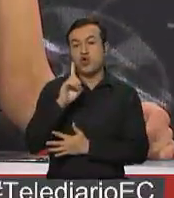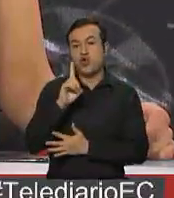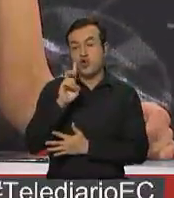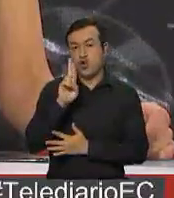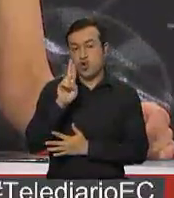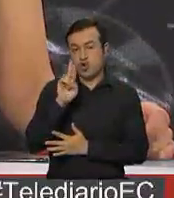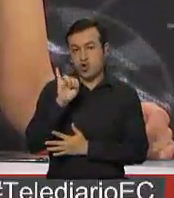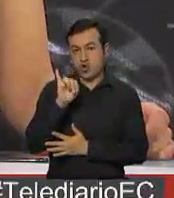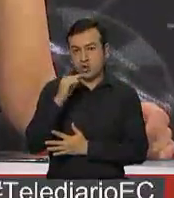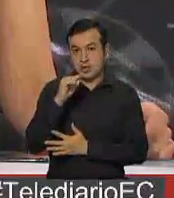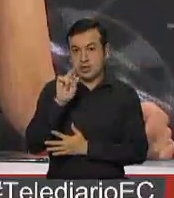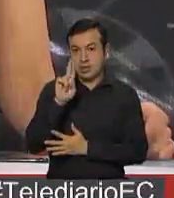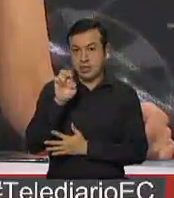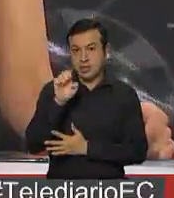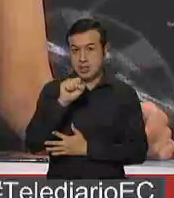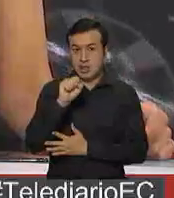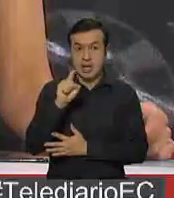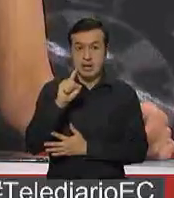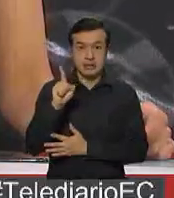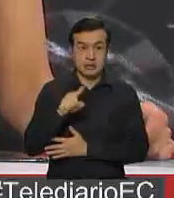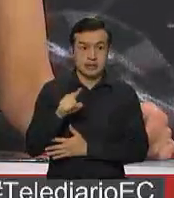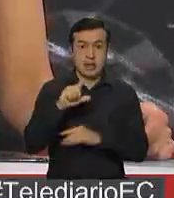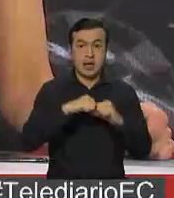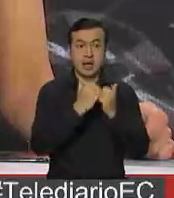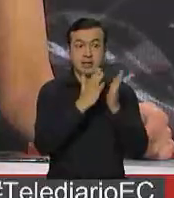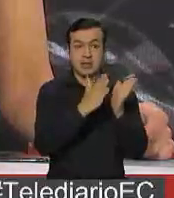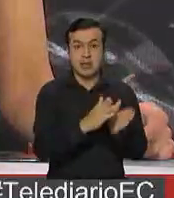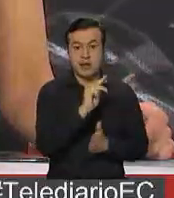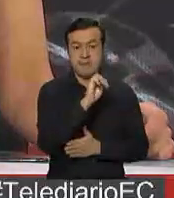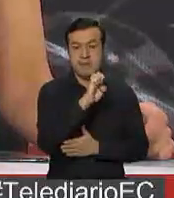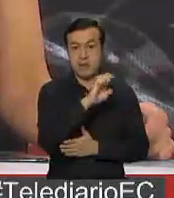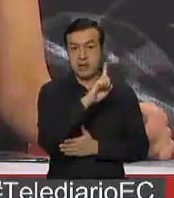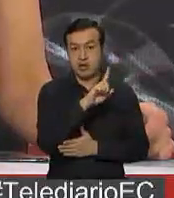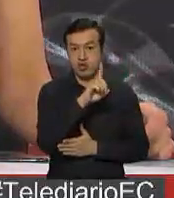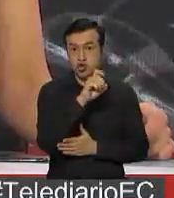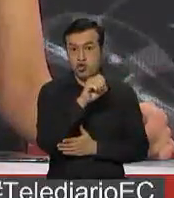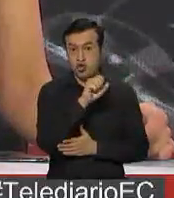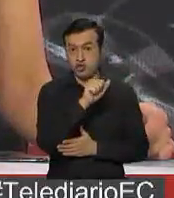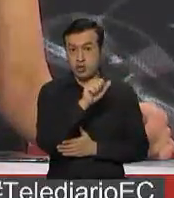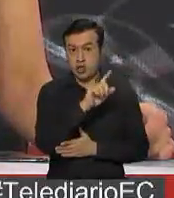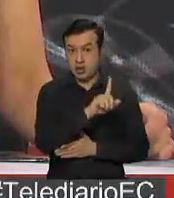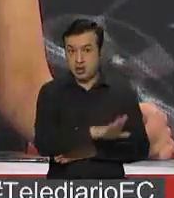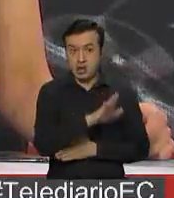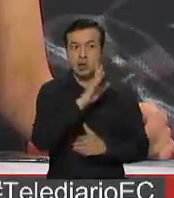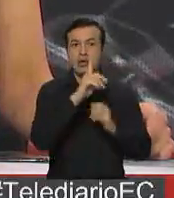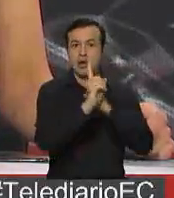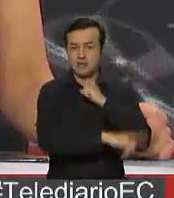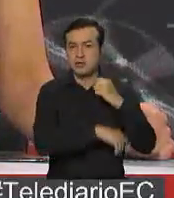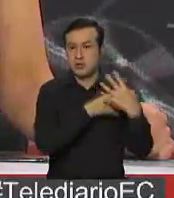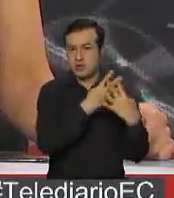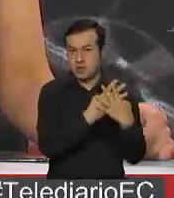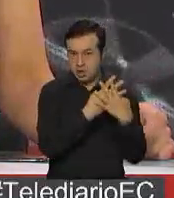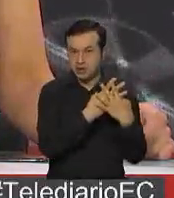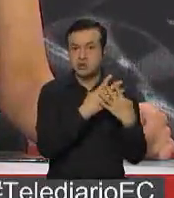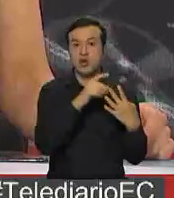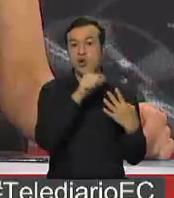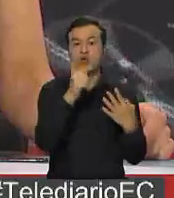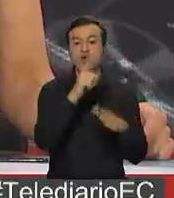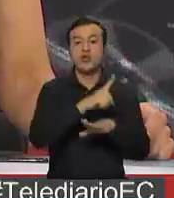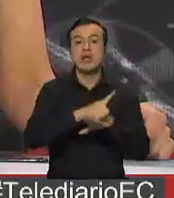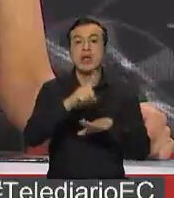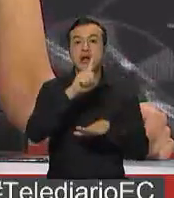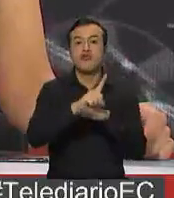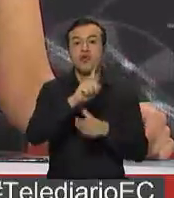Mendoza. La investigación de la Fiscalía involucra a otras 5 personas, entre ellas al director del Servicio de Contrataciones de Obras, René Tamayo